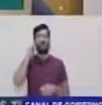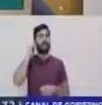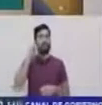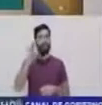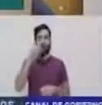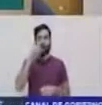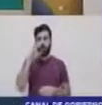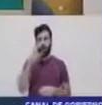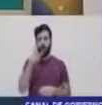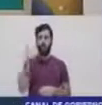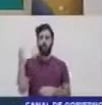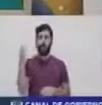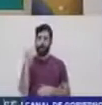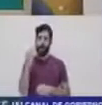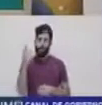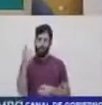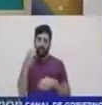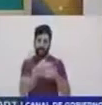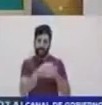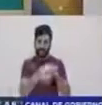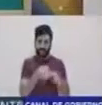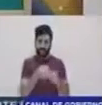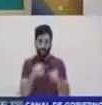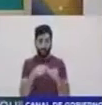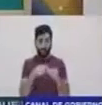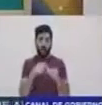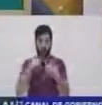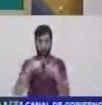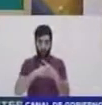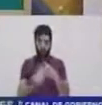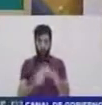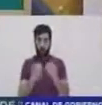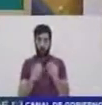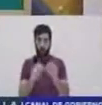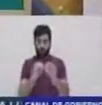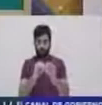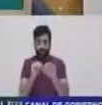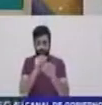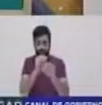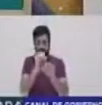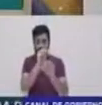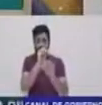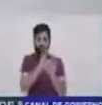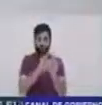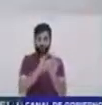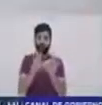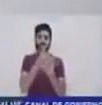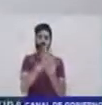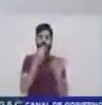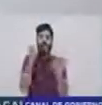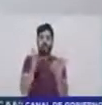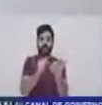cigoto, es en donde aparece la estructura esencial de estas células.